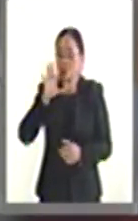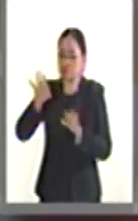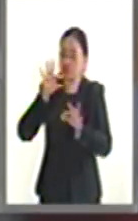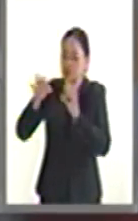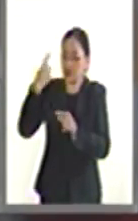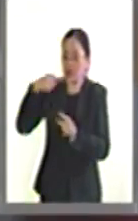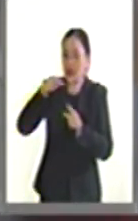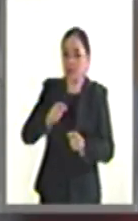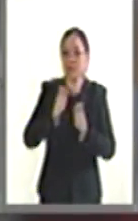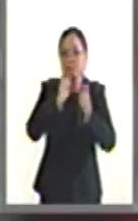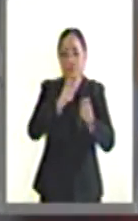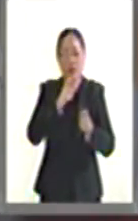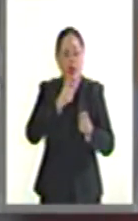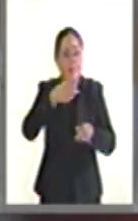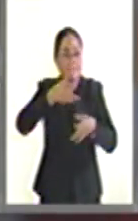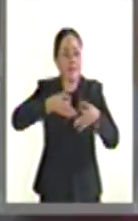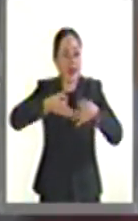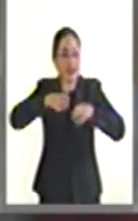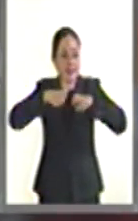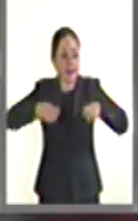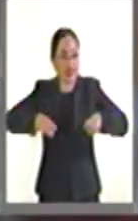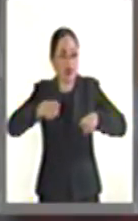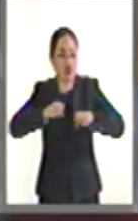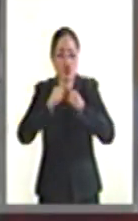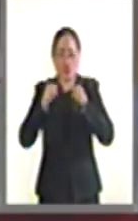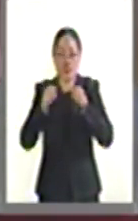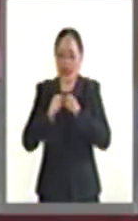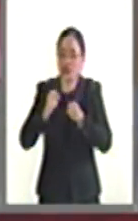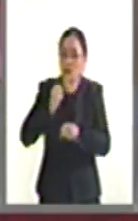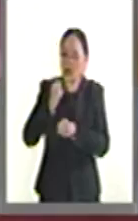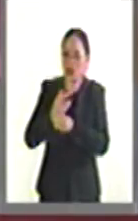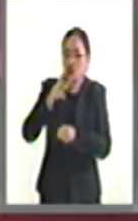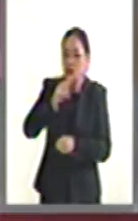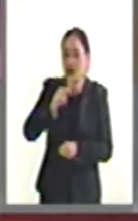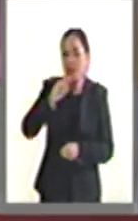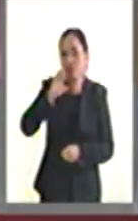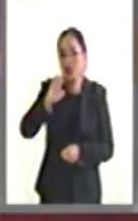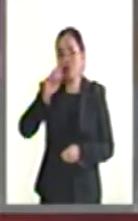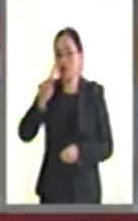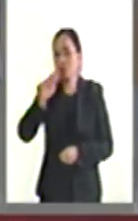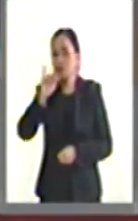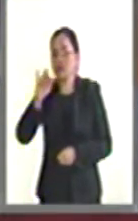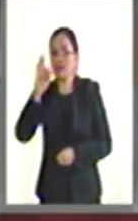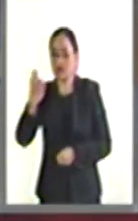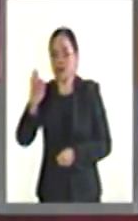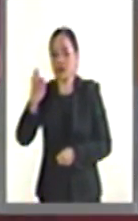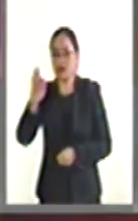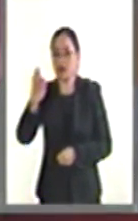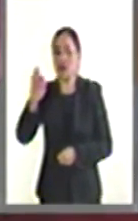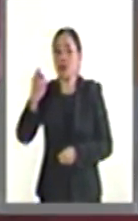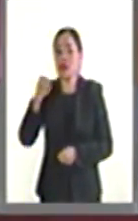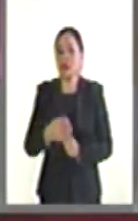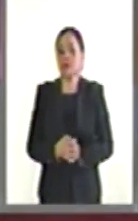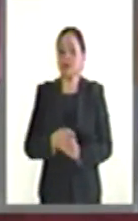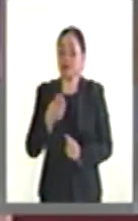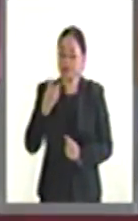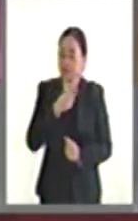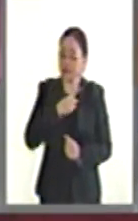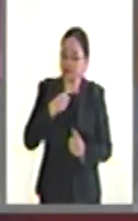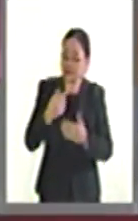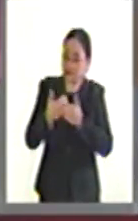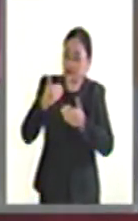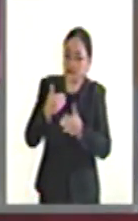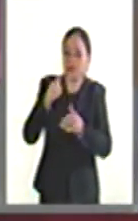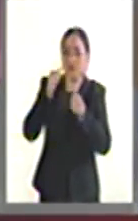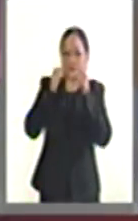cargo de magistrado de la Sala Superior del Tribunal Electoral del Poder Judicial de la Federación debió tomar en